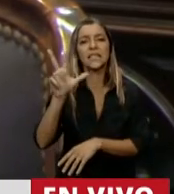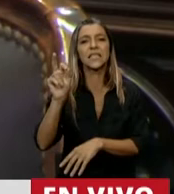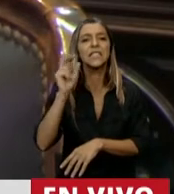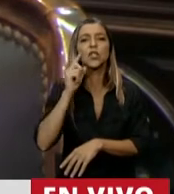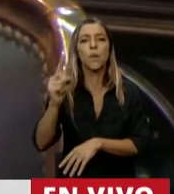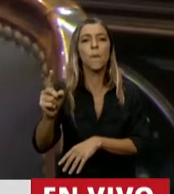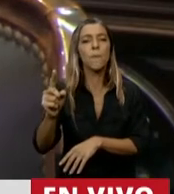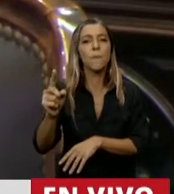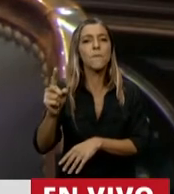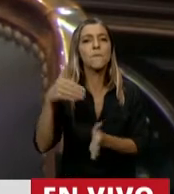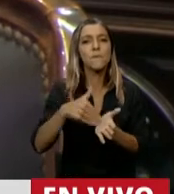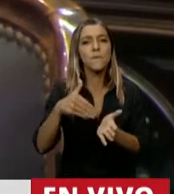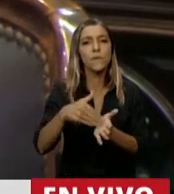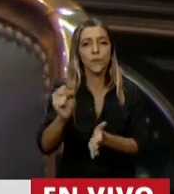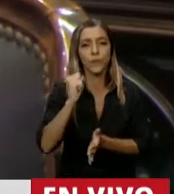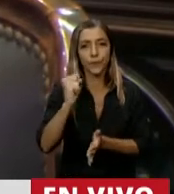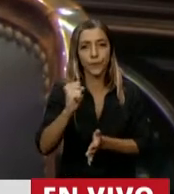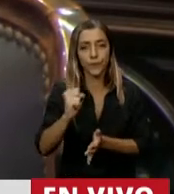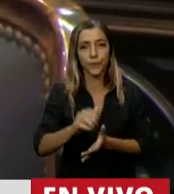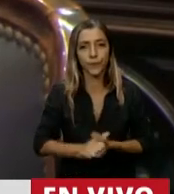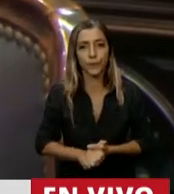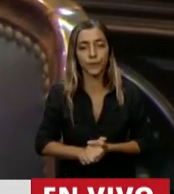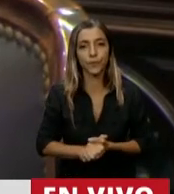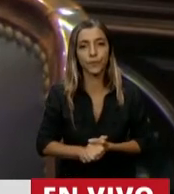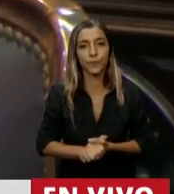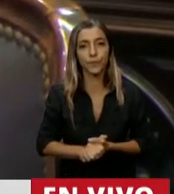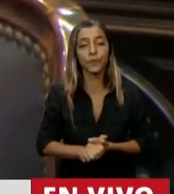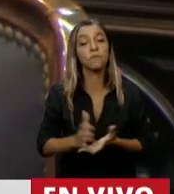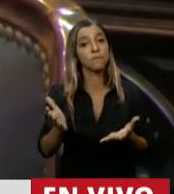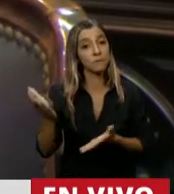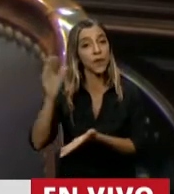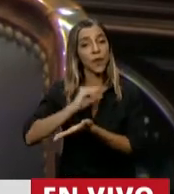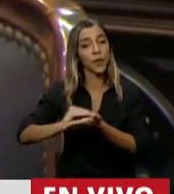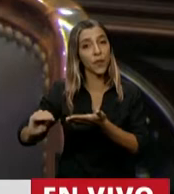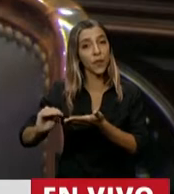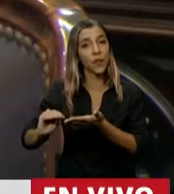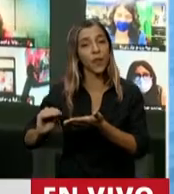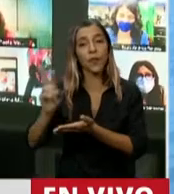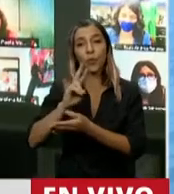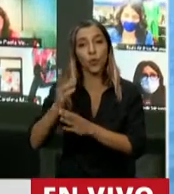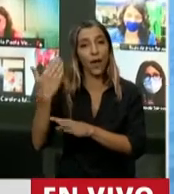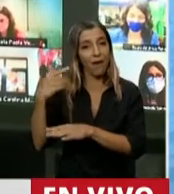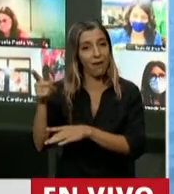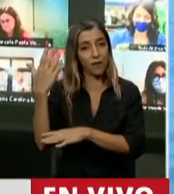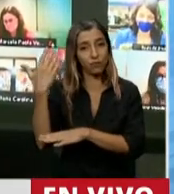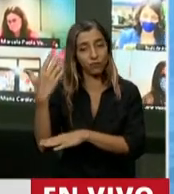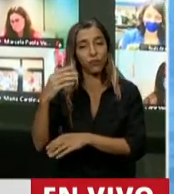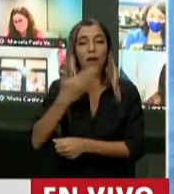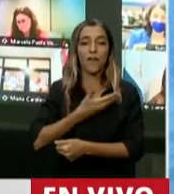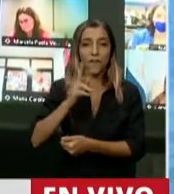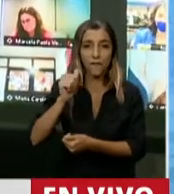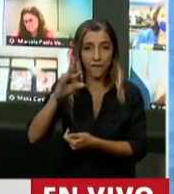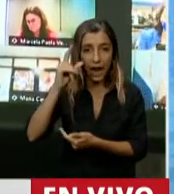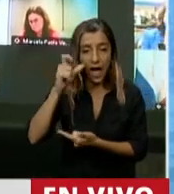millones de pesos lo que decía la diputada frade recién campañoles